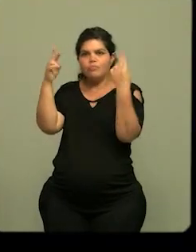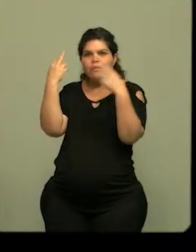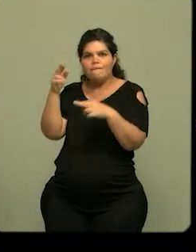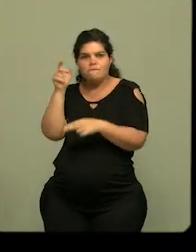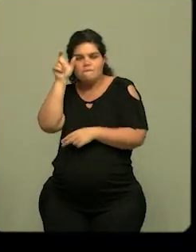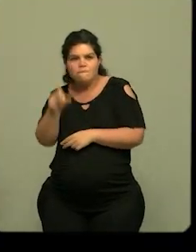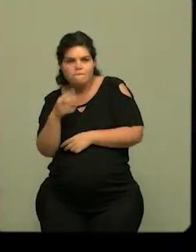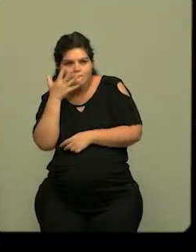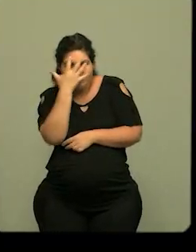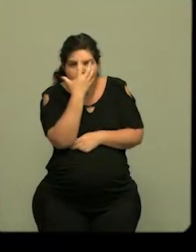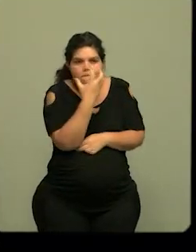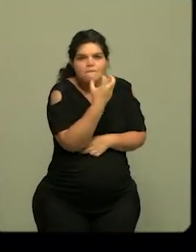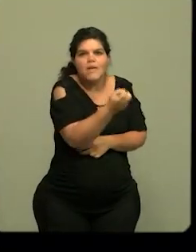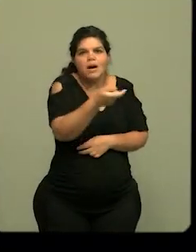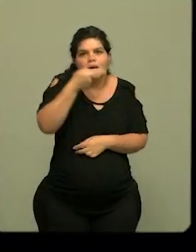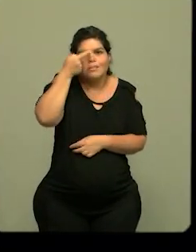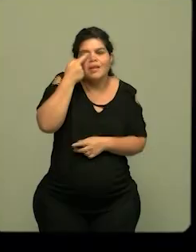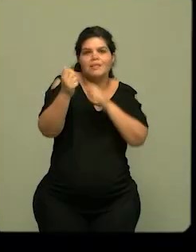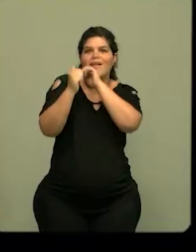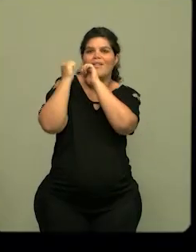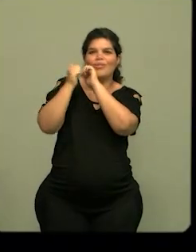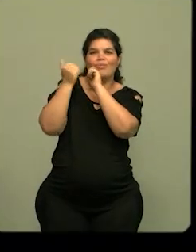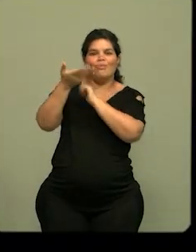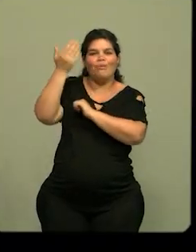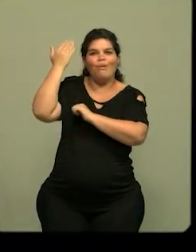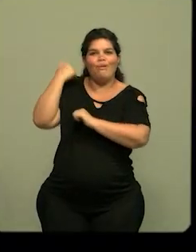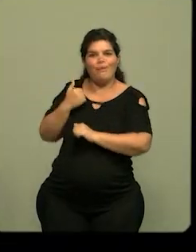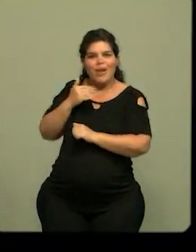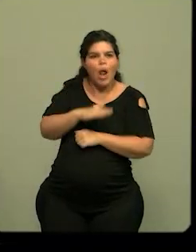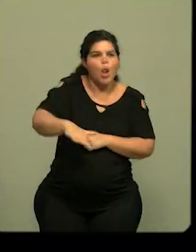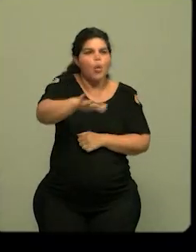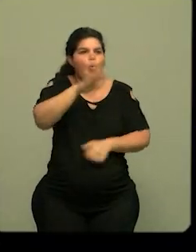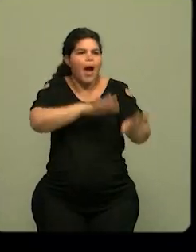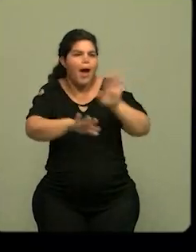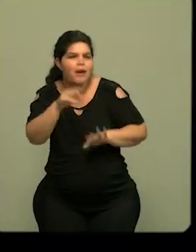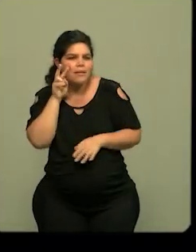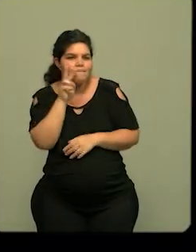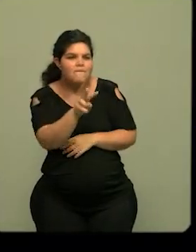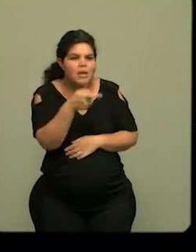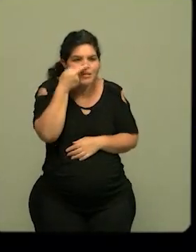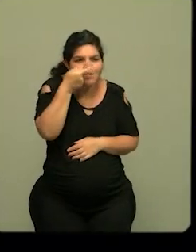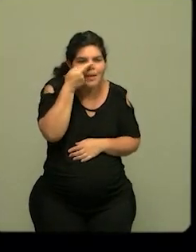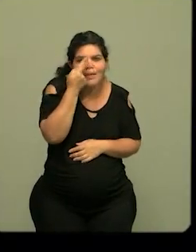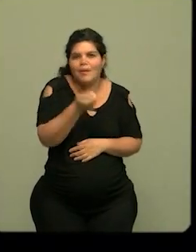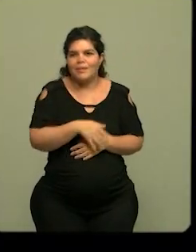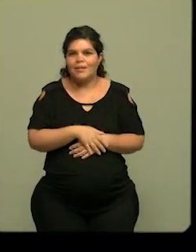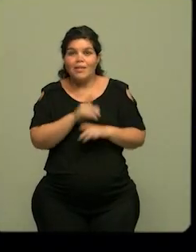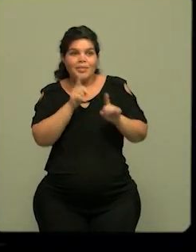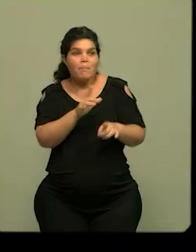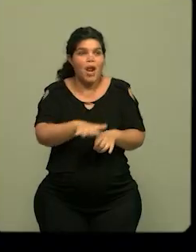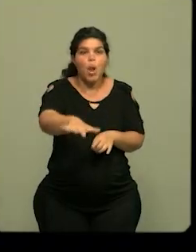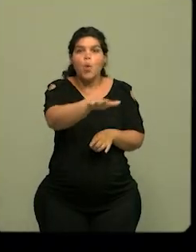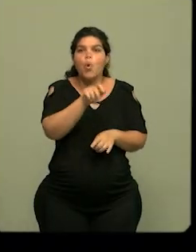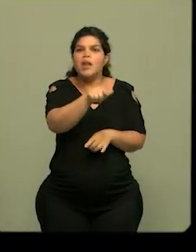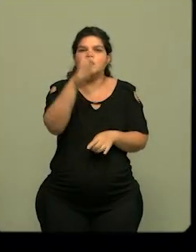lugar. Está más interesado también en las prácticas de ese lugar o ver cómo funciona a nivel cultural. Cuando antes quizás, como decíamos